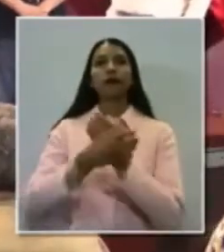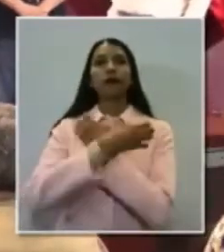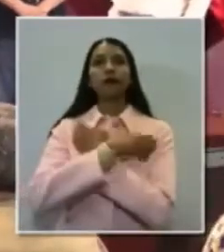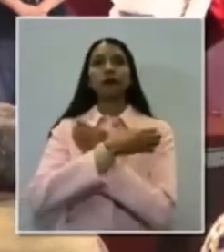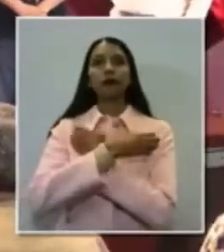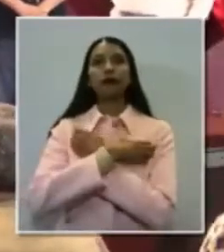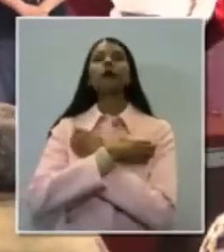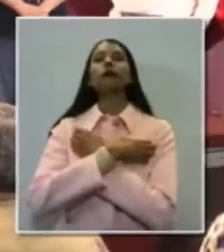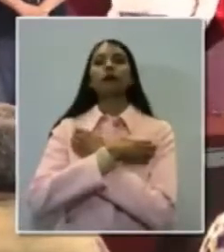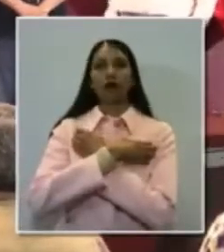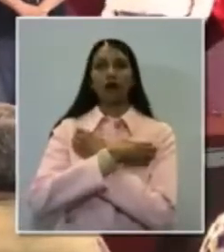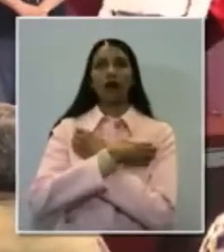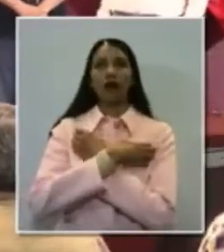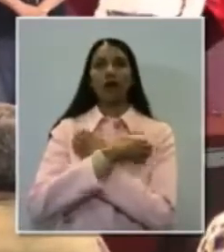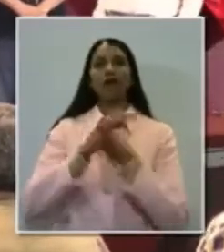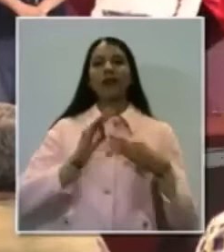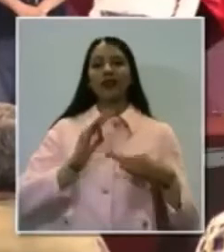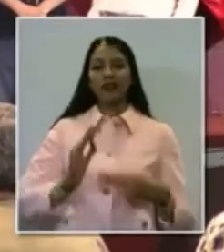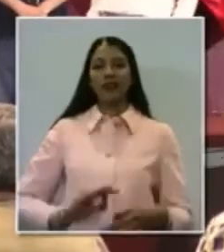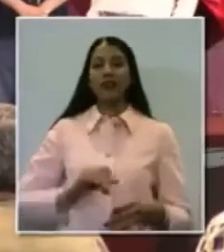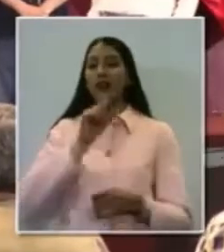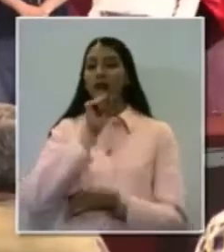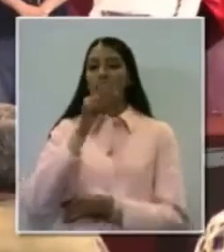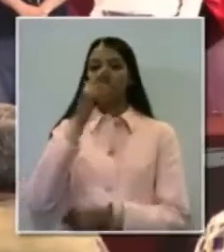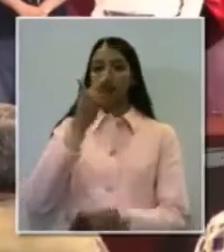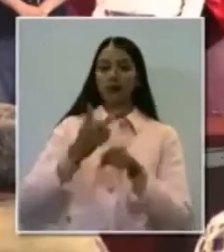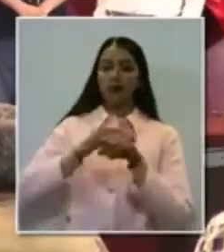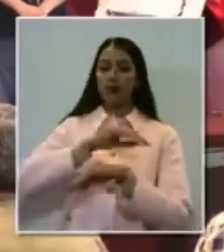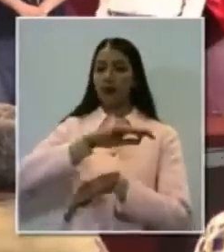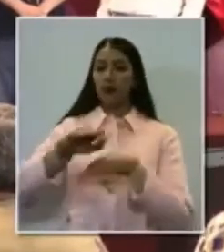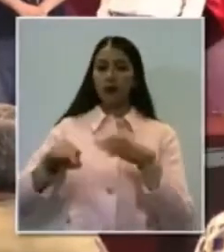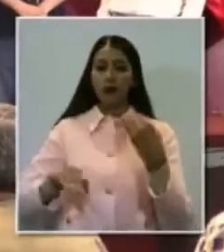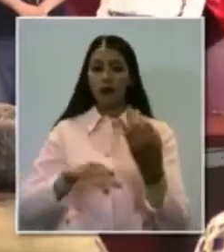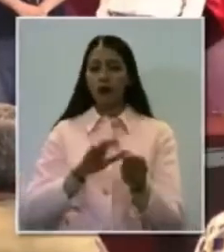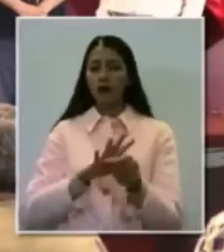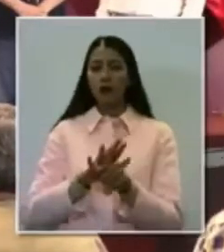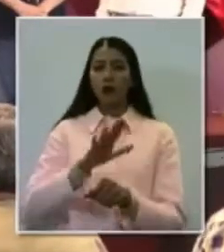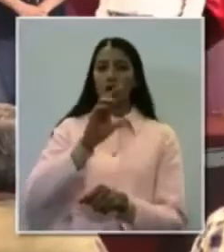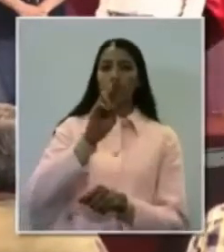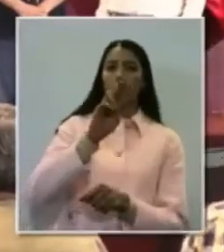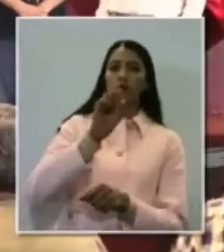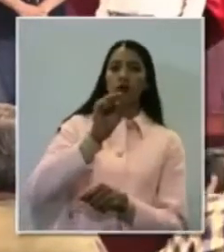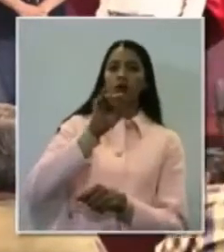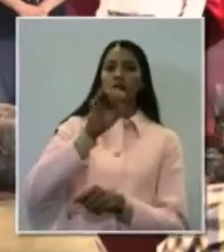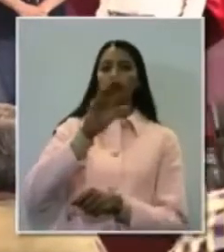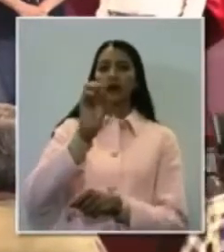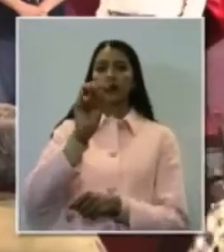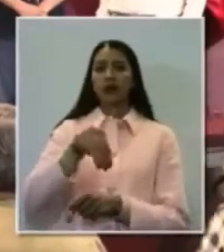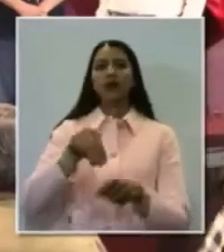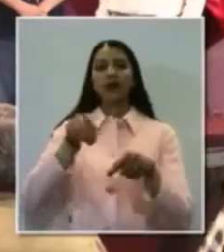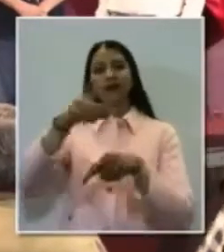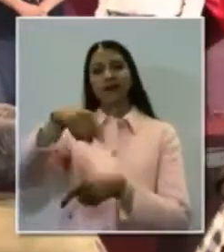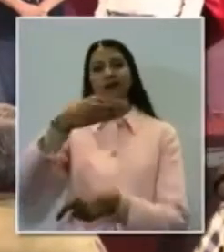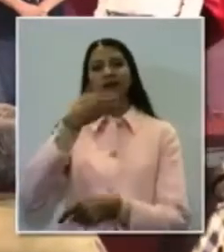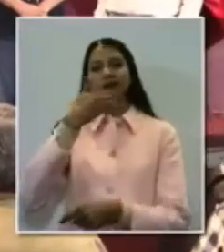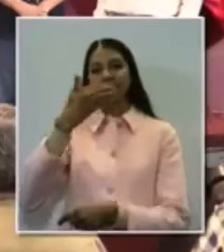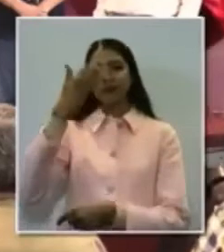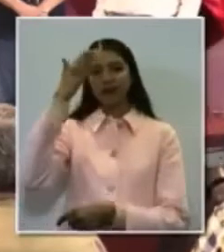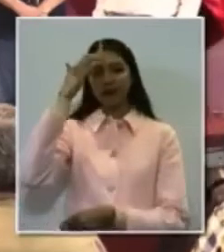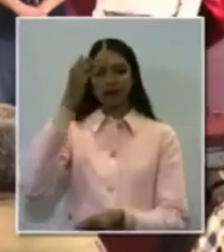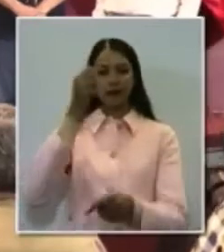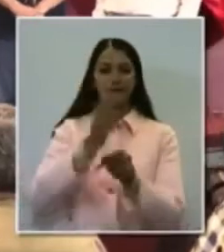educación física, se encuentra también el responsable de toda la unidad de la UESICAM, que ustedes bien conocen e